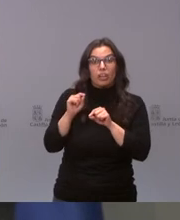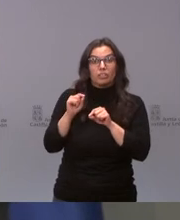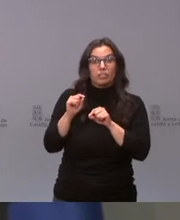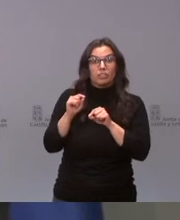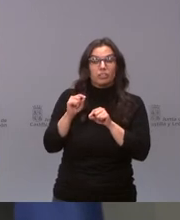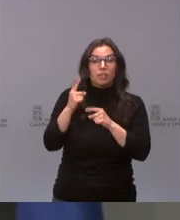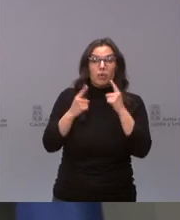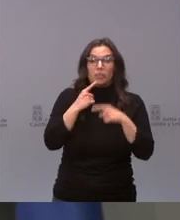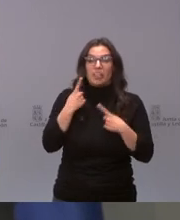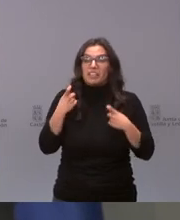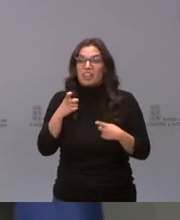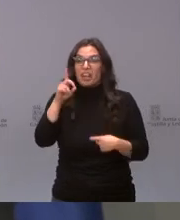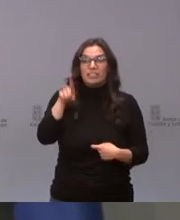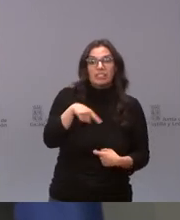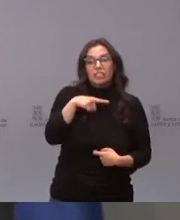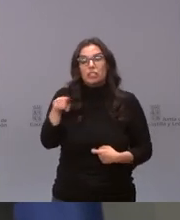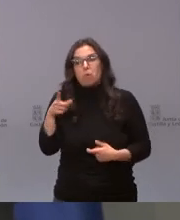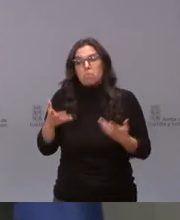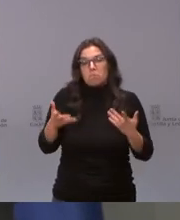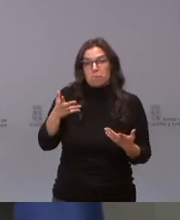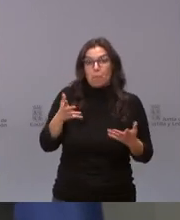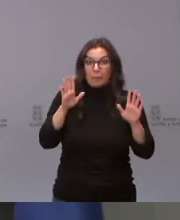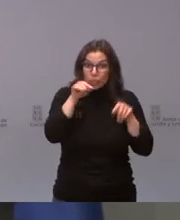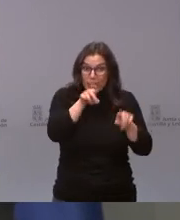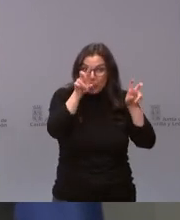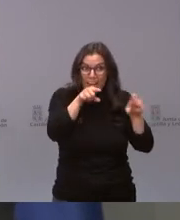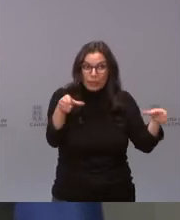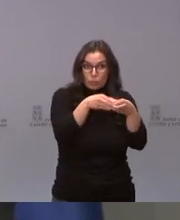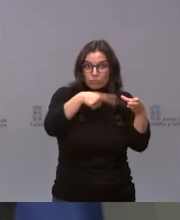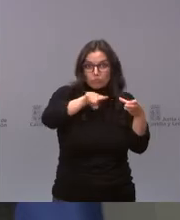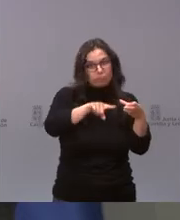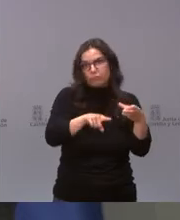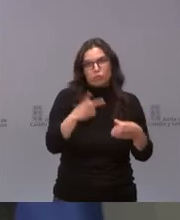no es esencial. Pero sobre esto no dudo.